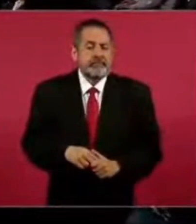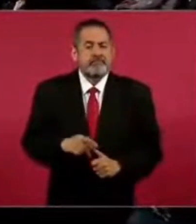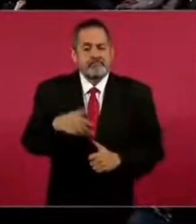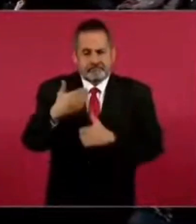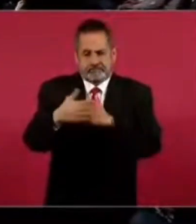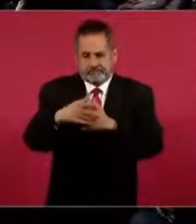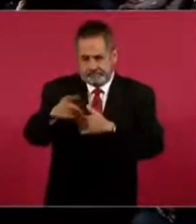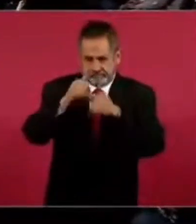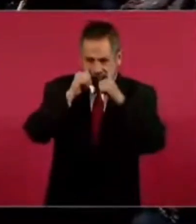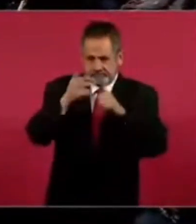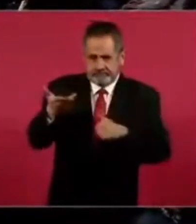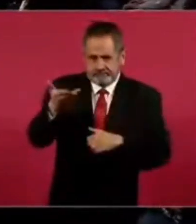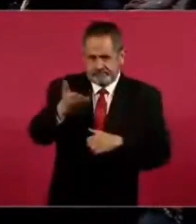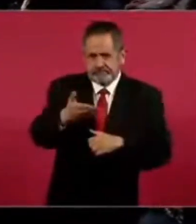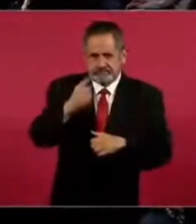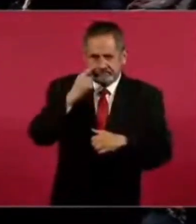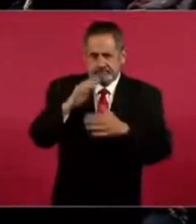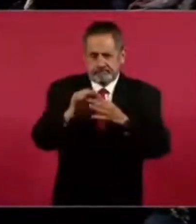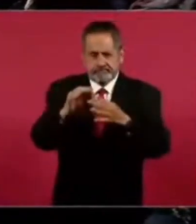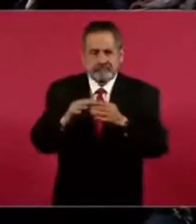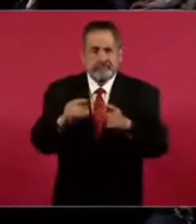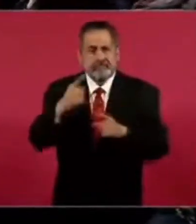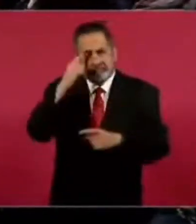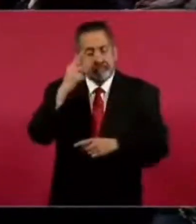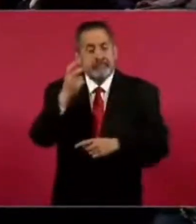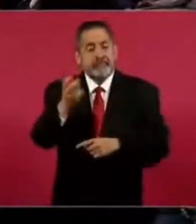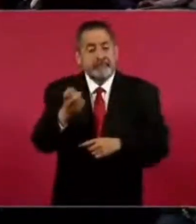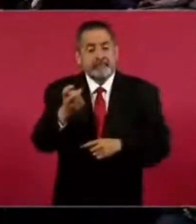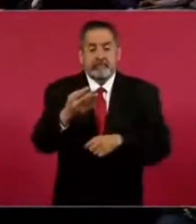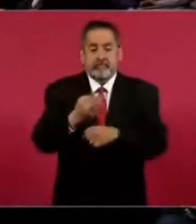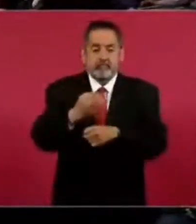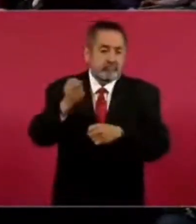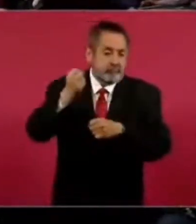esto que estás planteando. Además, para eso son las